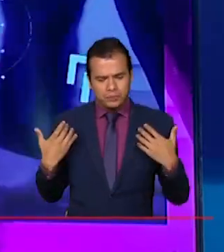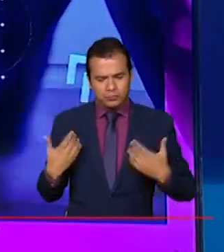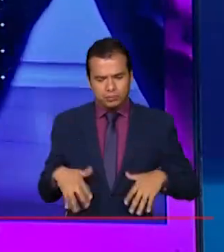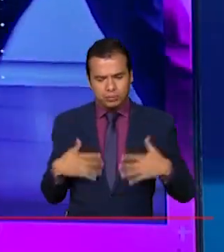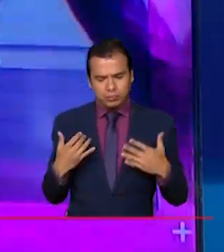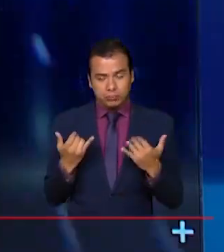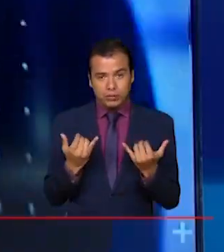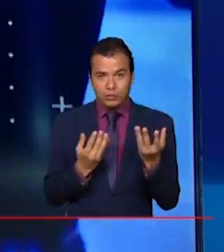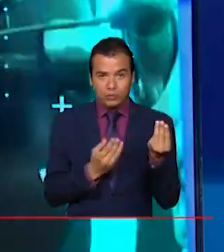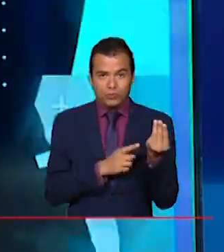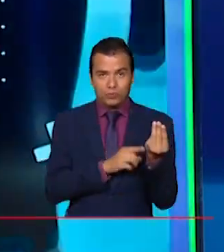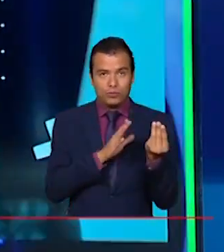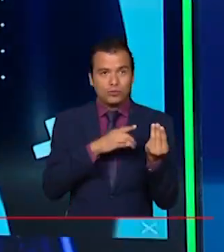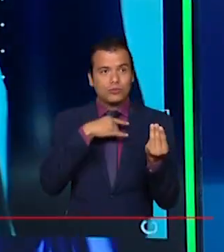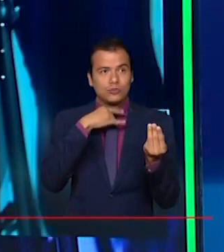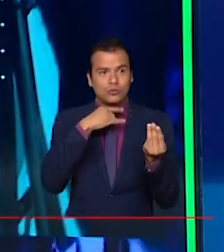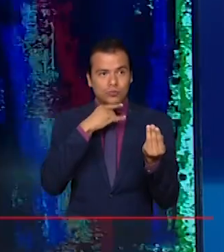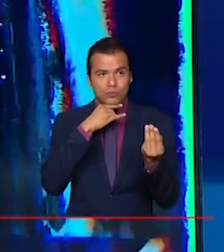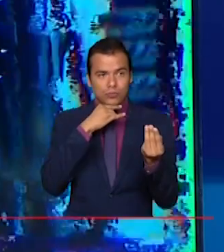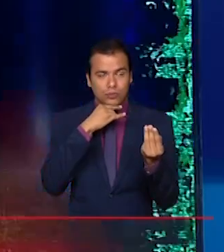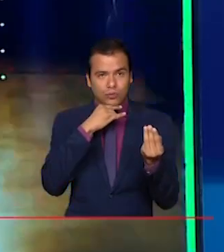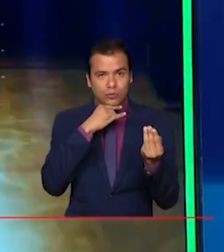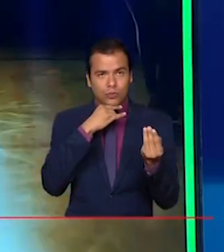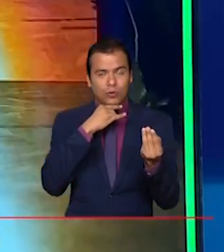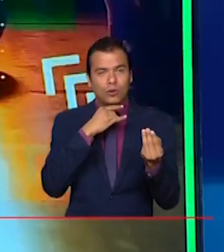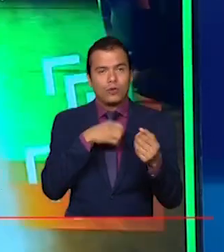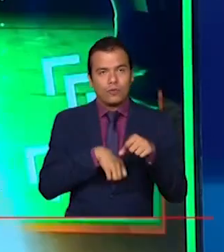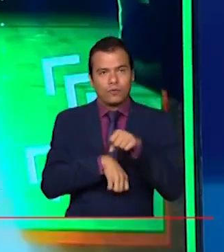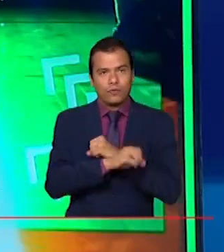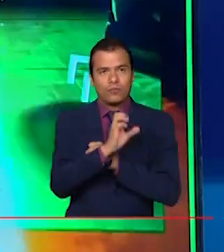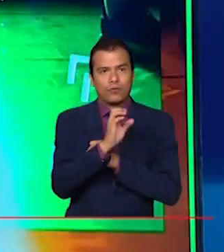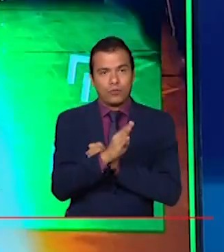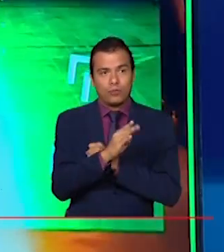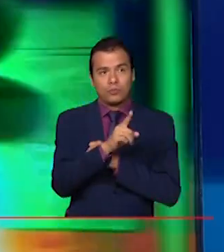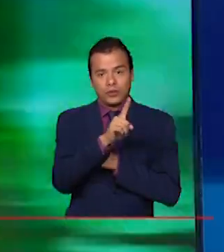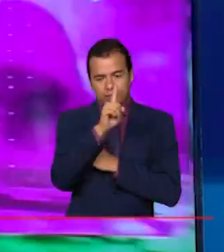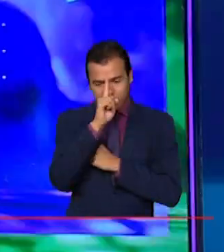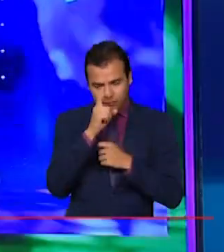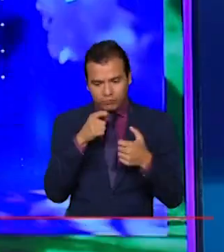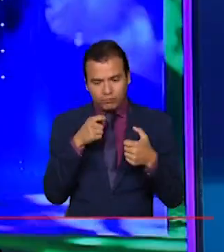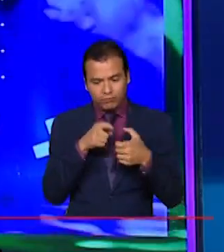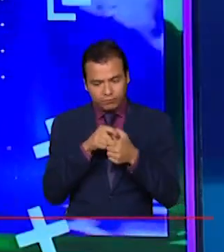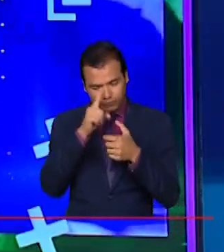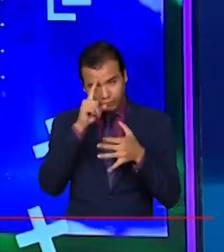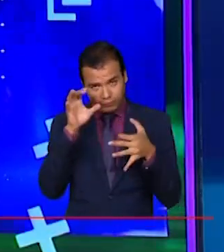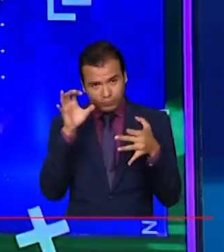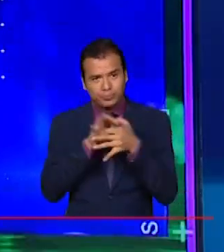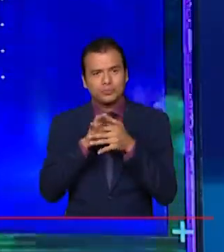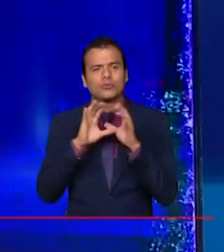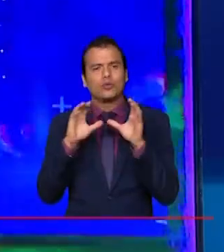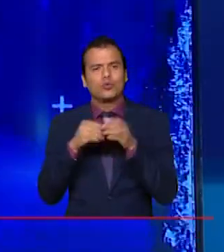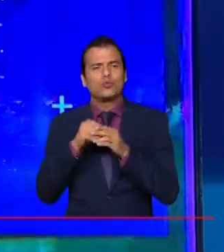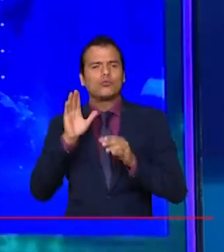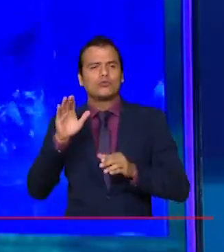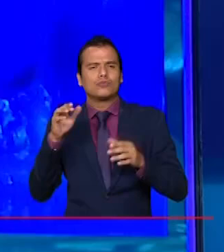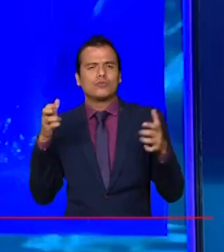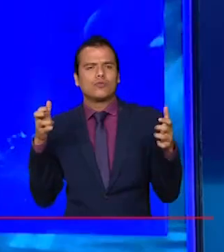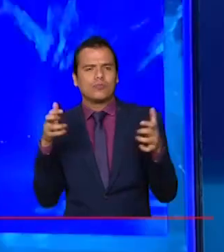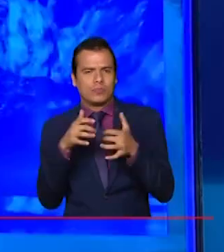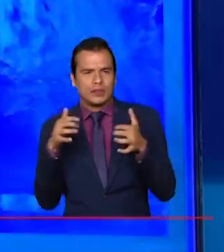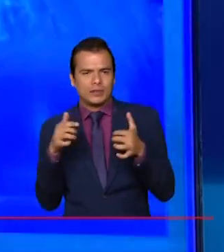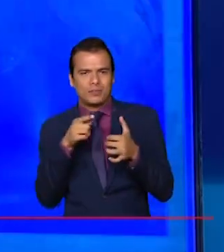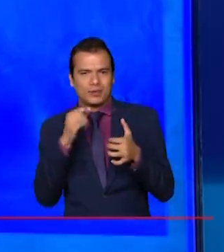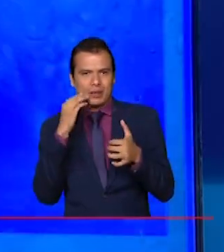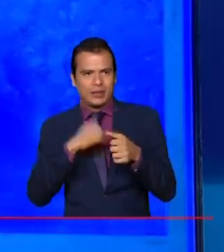Cauca, entre ellos Alianza Jumbo Fútbol Club, que es apoyado desde Valladupar, pero en esta temporada